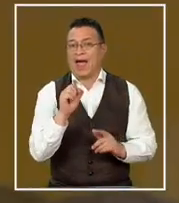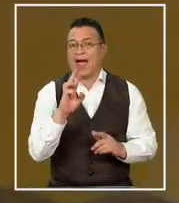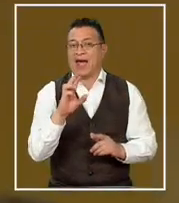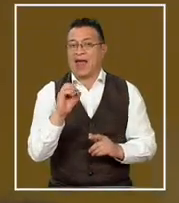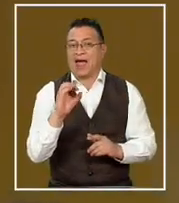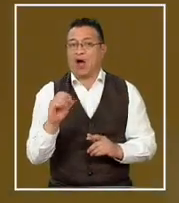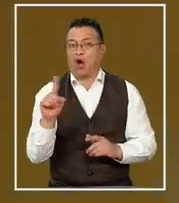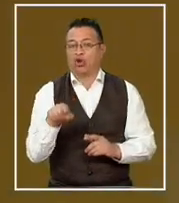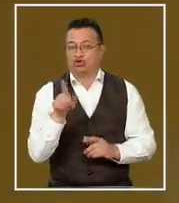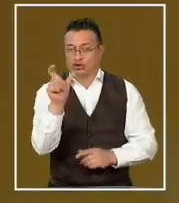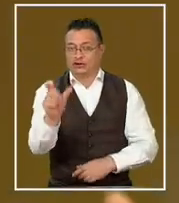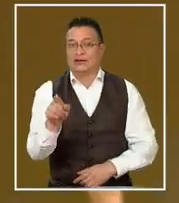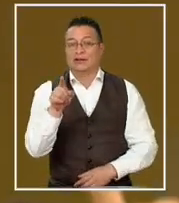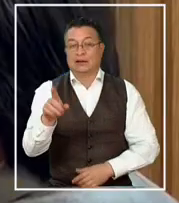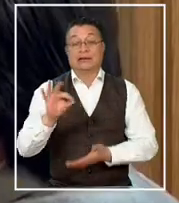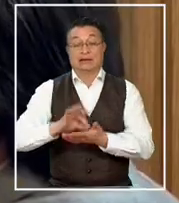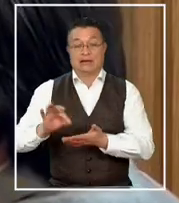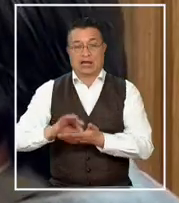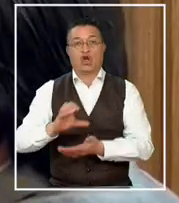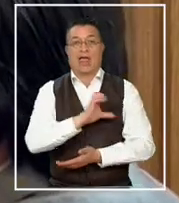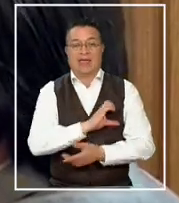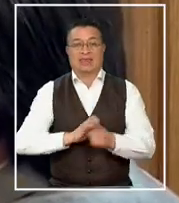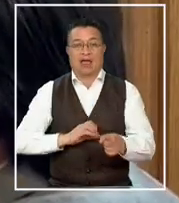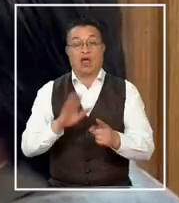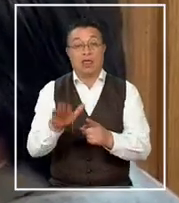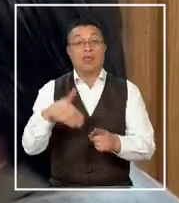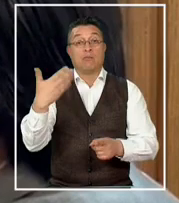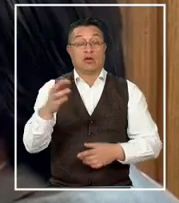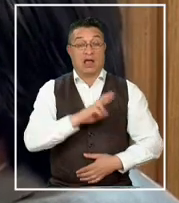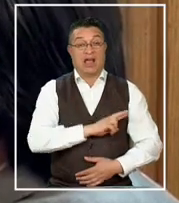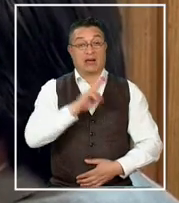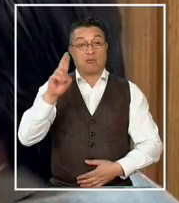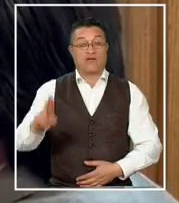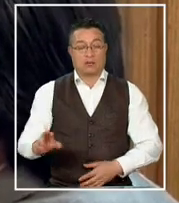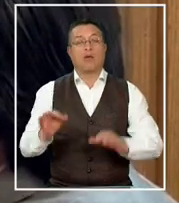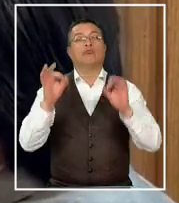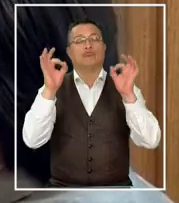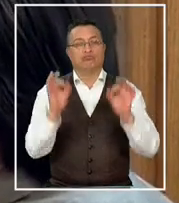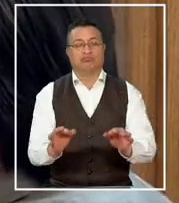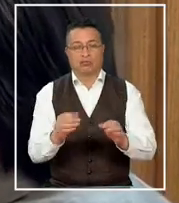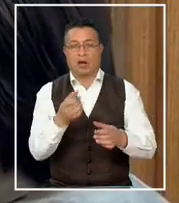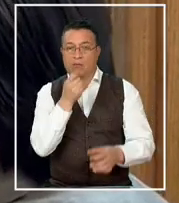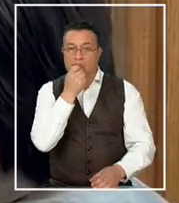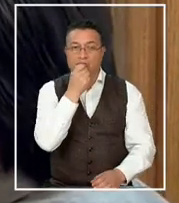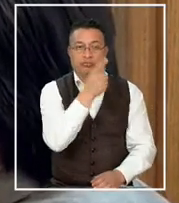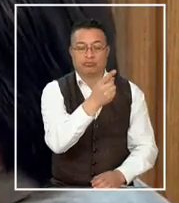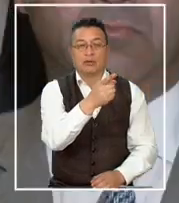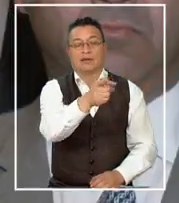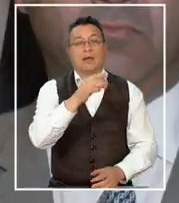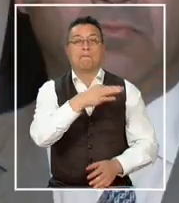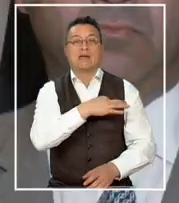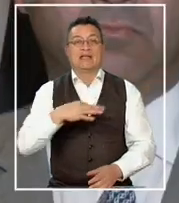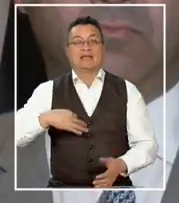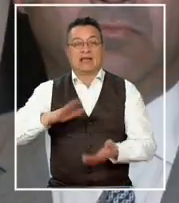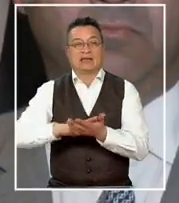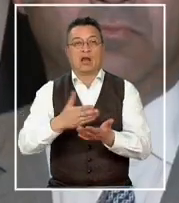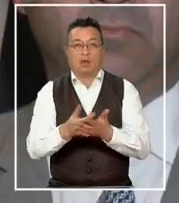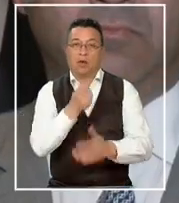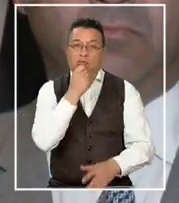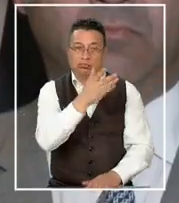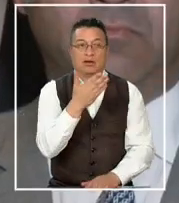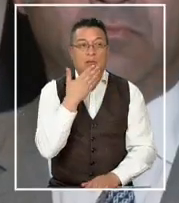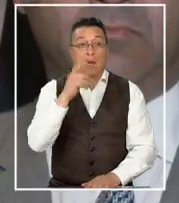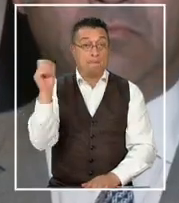debe apuntar a un secretario de Estado y durante la tarde Republicanos confirmó que será presentada en contra de Jimena Aguilera. La responsabilidad